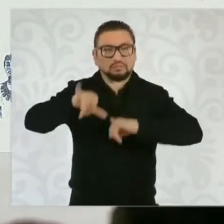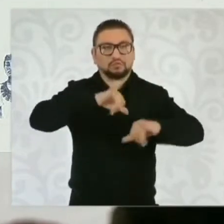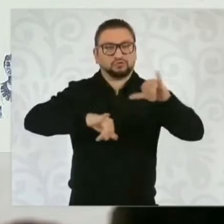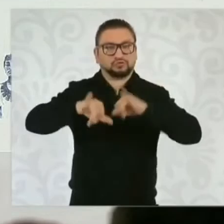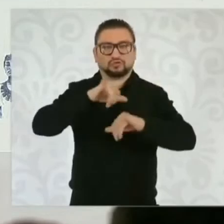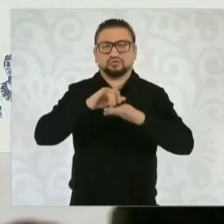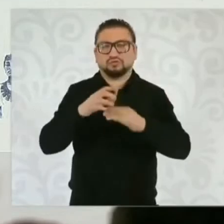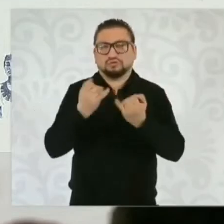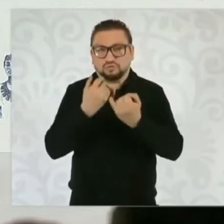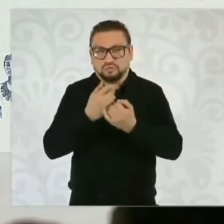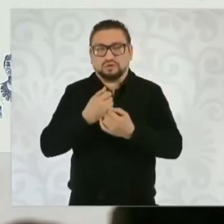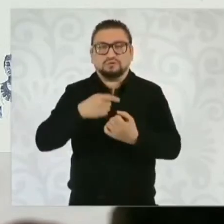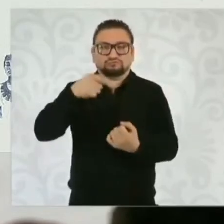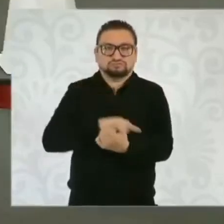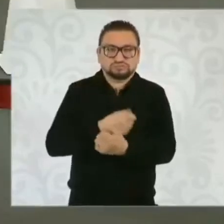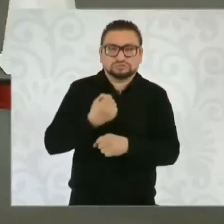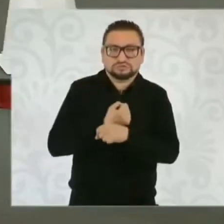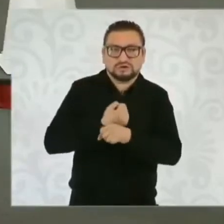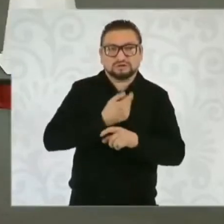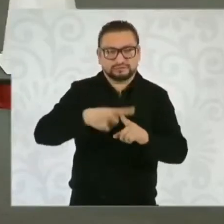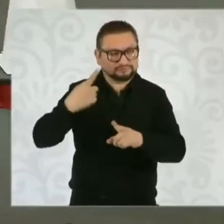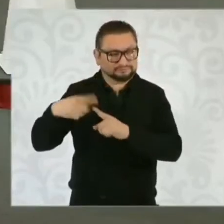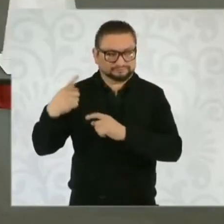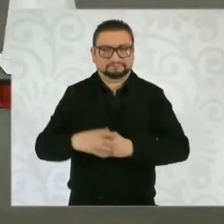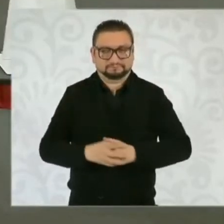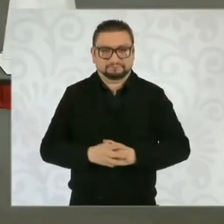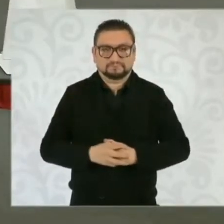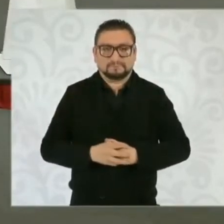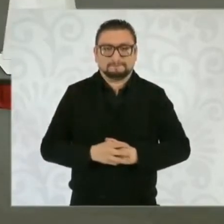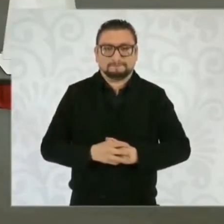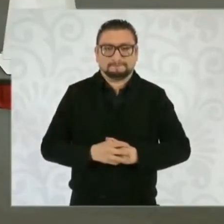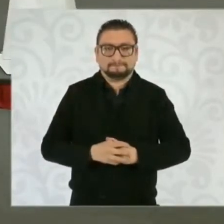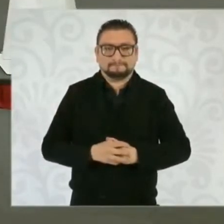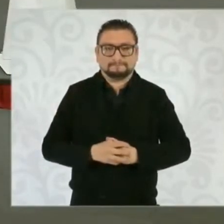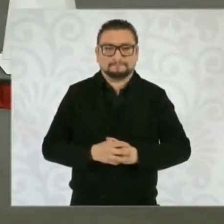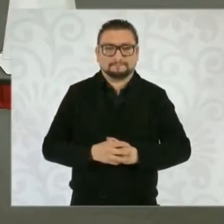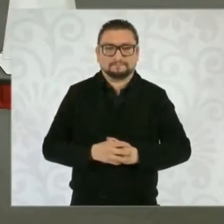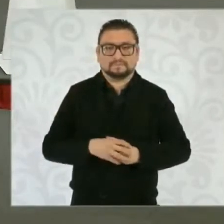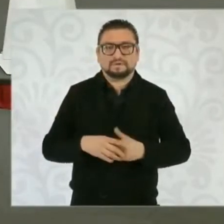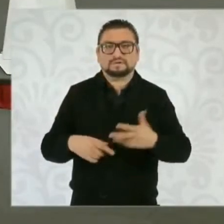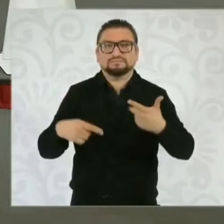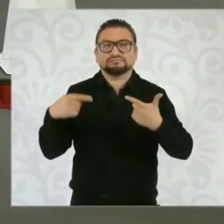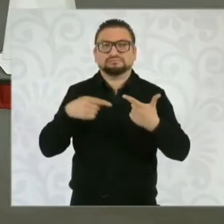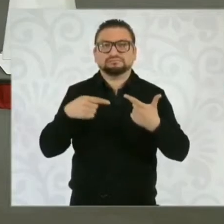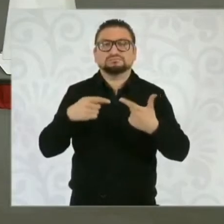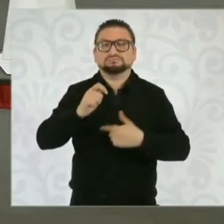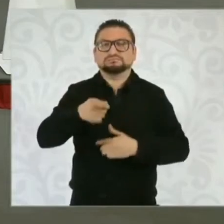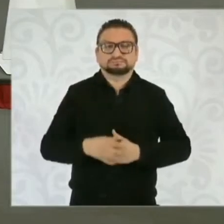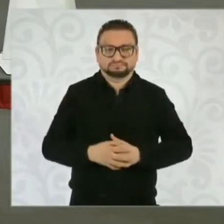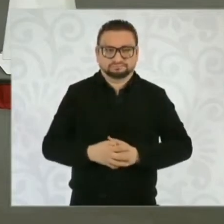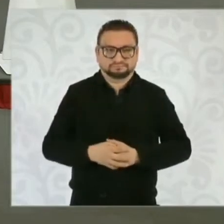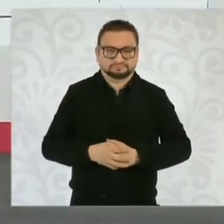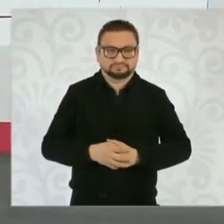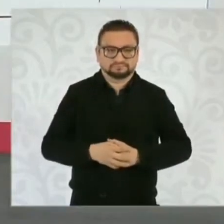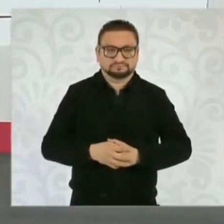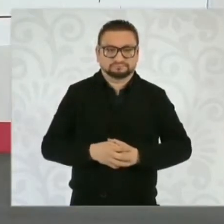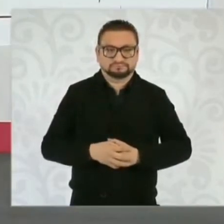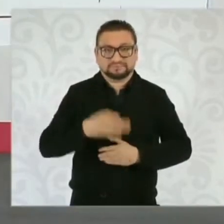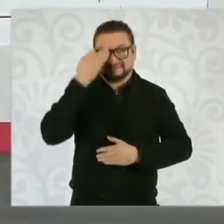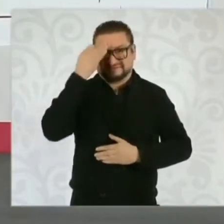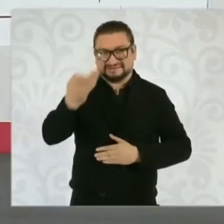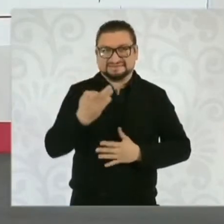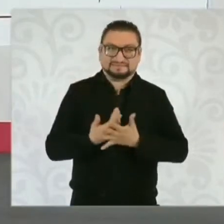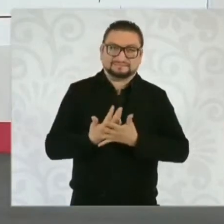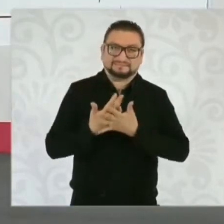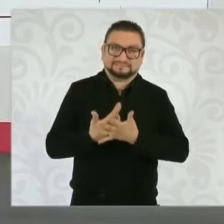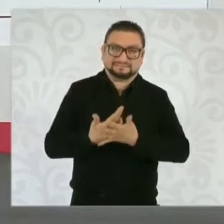laboratorios, banco de sangre y otros más. Adelante. En 7º lugar, disminuir los tiempos de